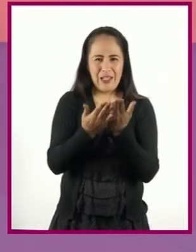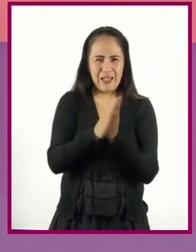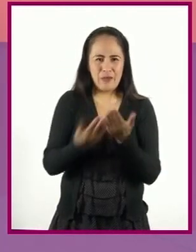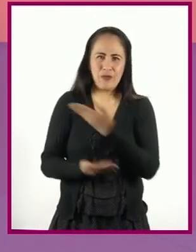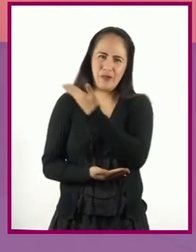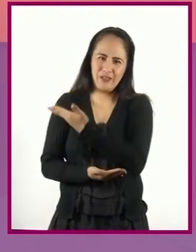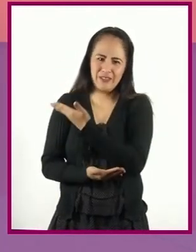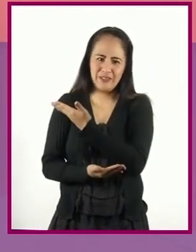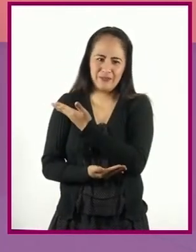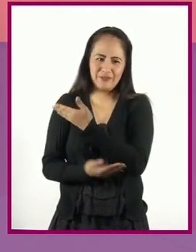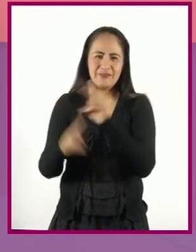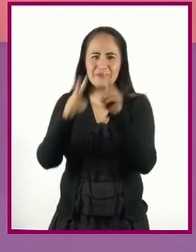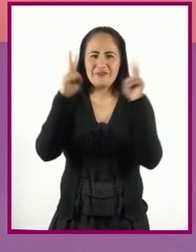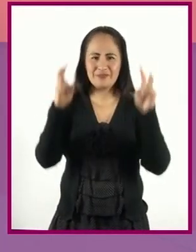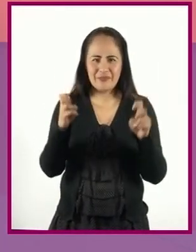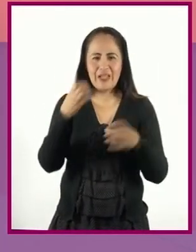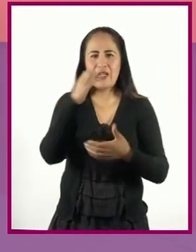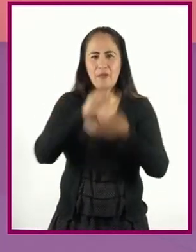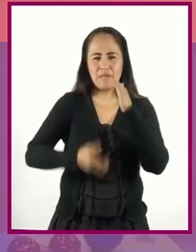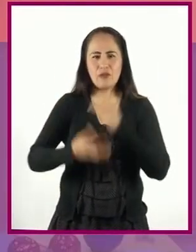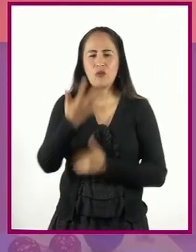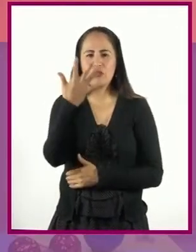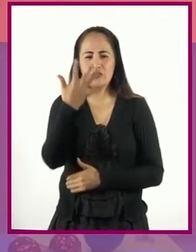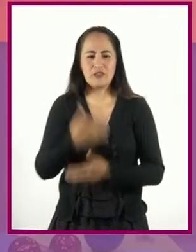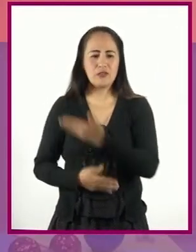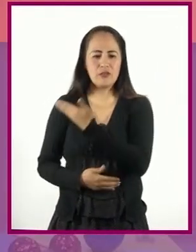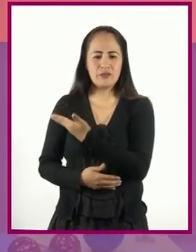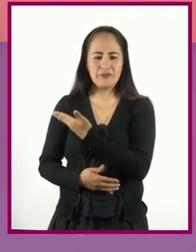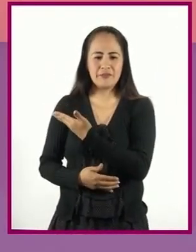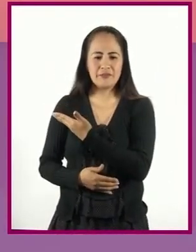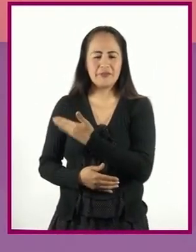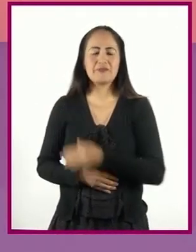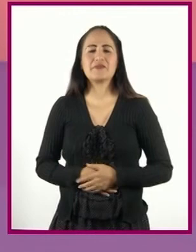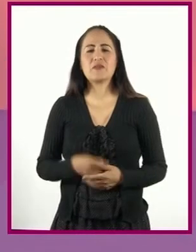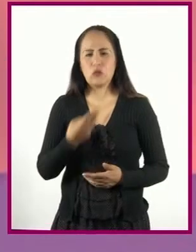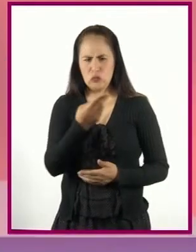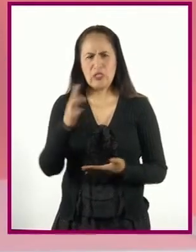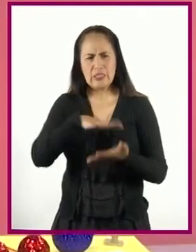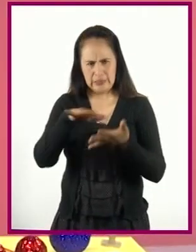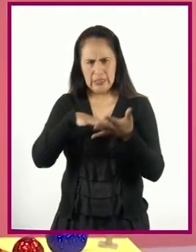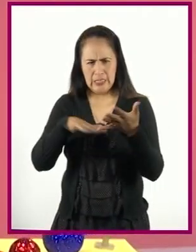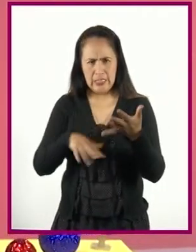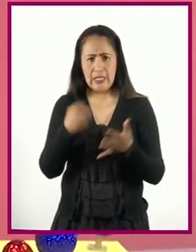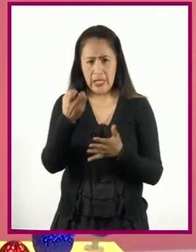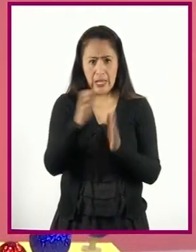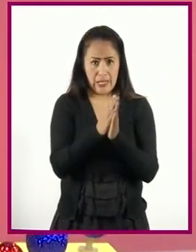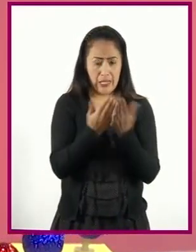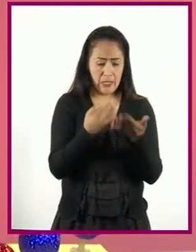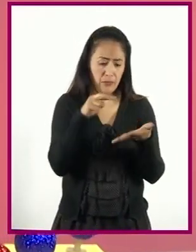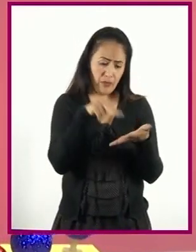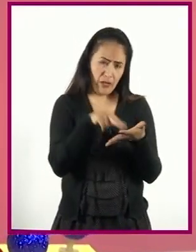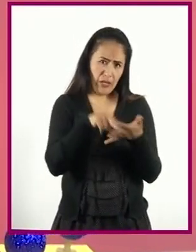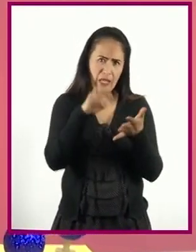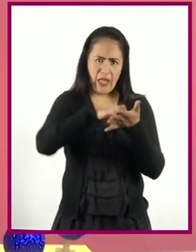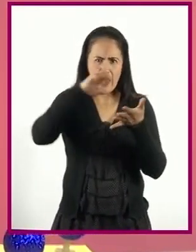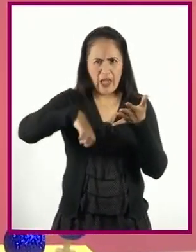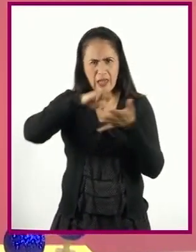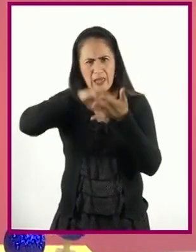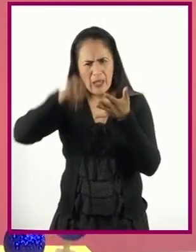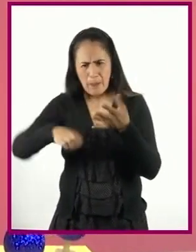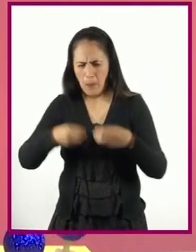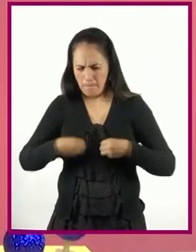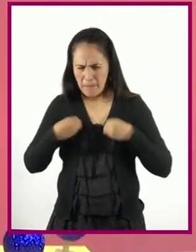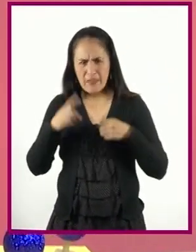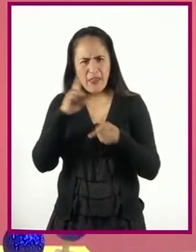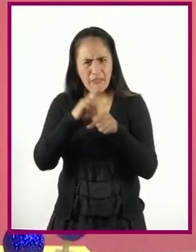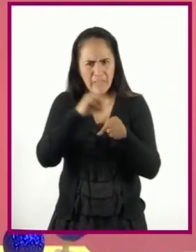química, especialmente el capítulo 5, Lo extraordinario de lo ordinario. En este libro se describen, a través de ejemplos cotidianos,